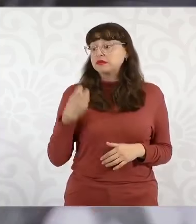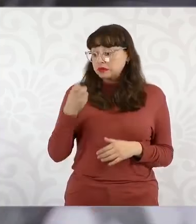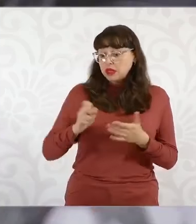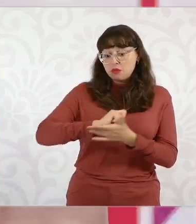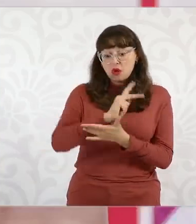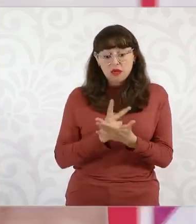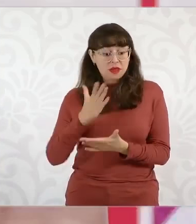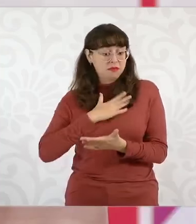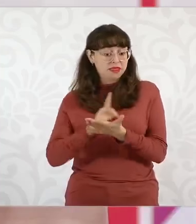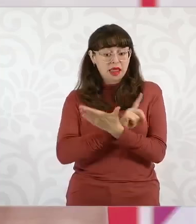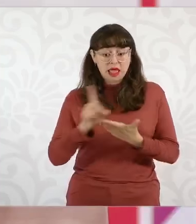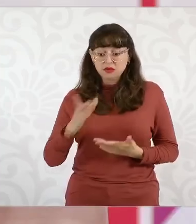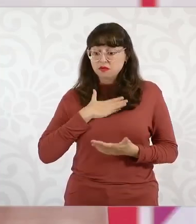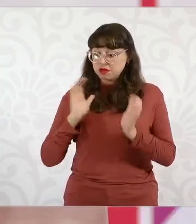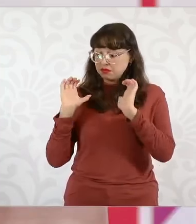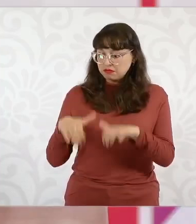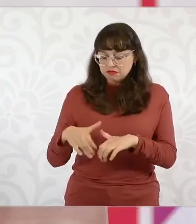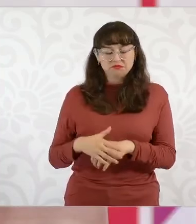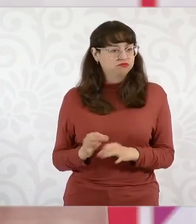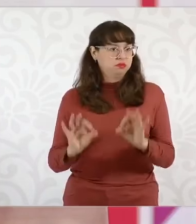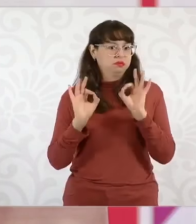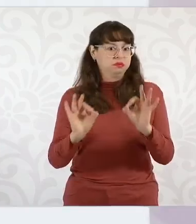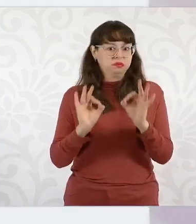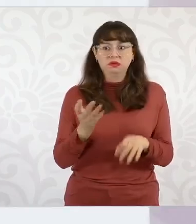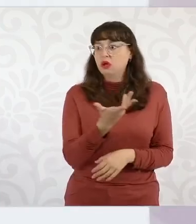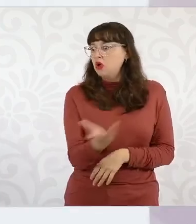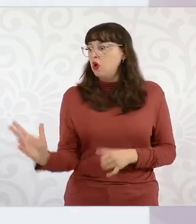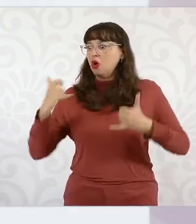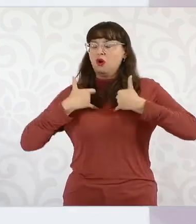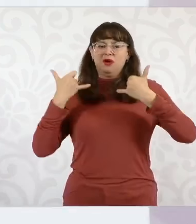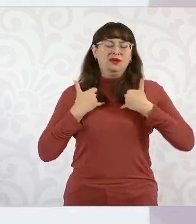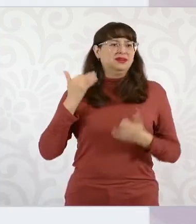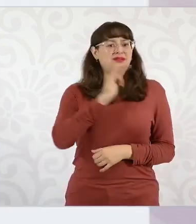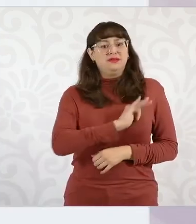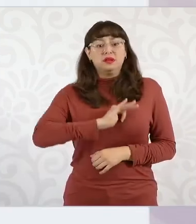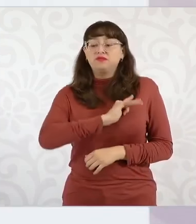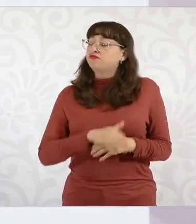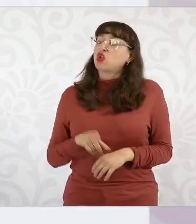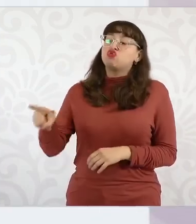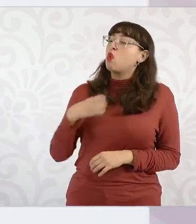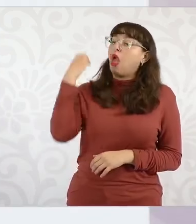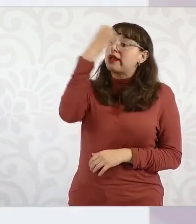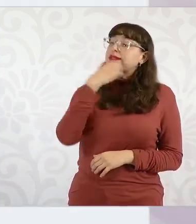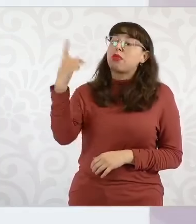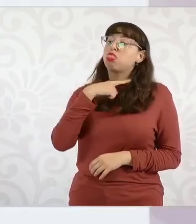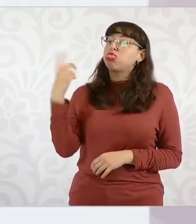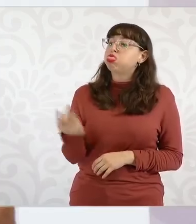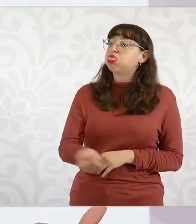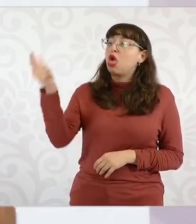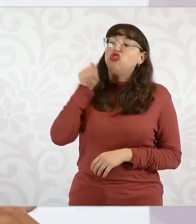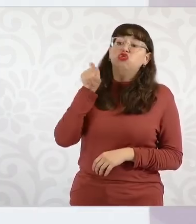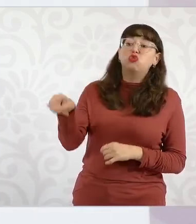buenísimo. Y los jóvenes están felices, porque en vez de decirle, no pasaste el examen de admisión, ahora te vas a ir a